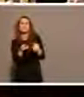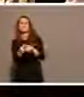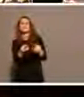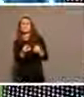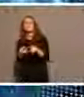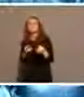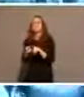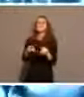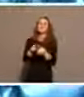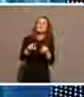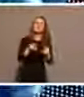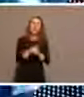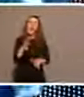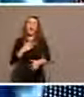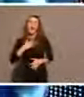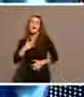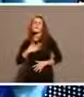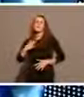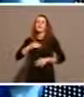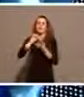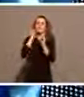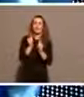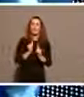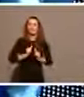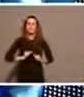criticar. ¡Venga! A mi